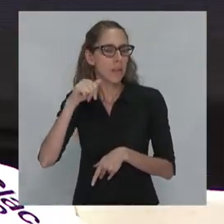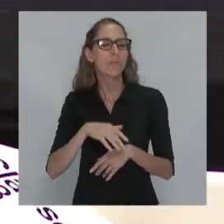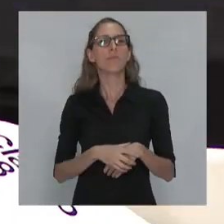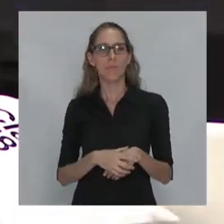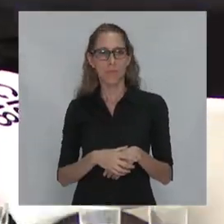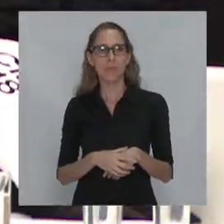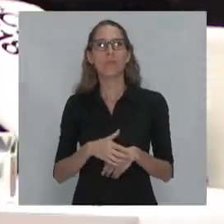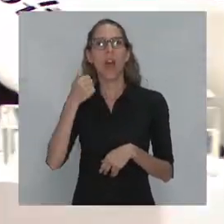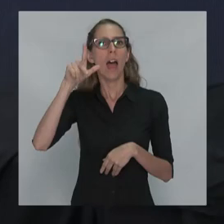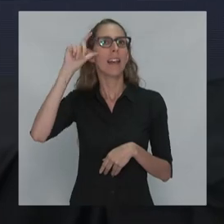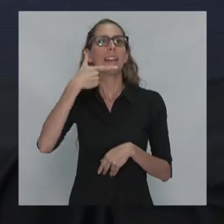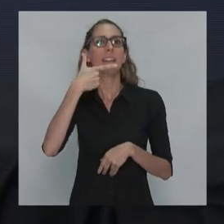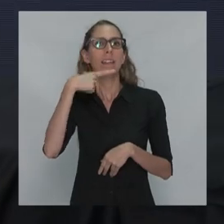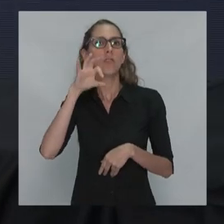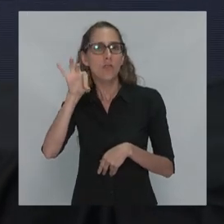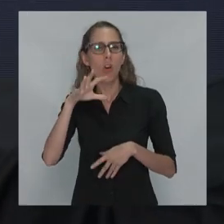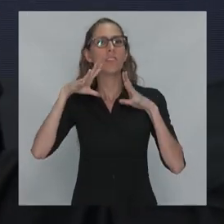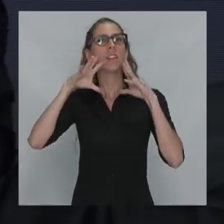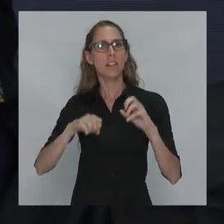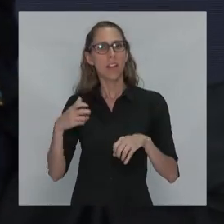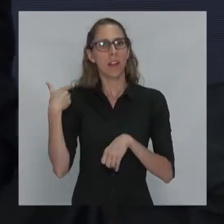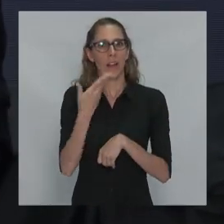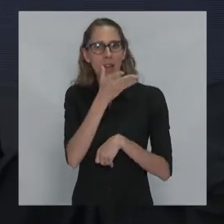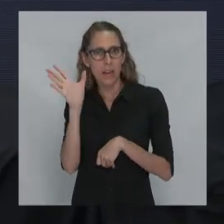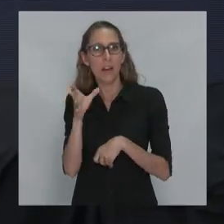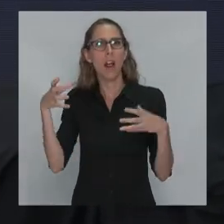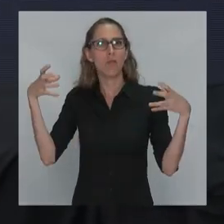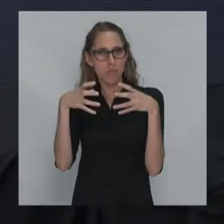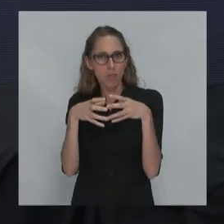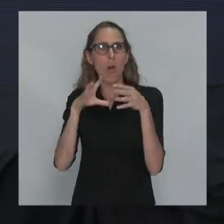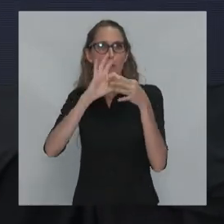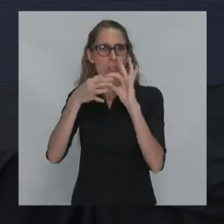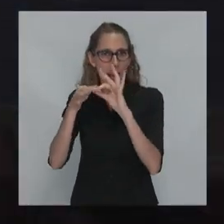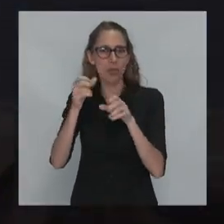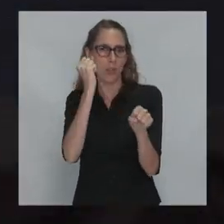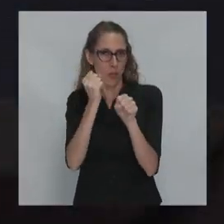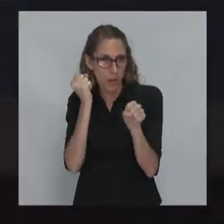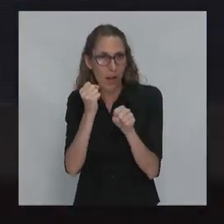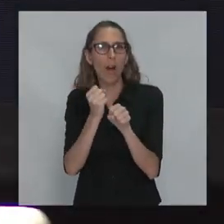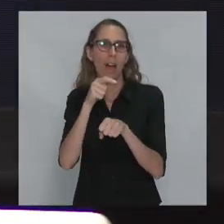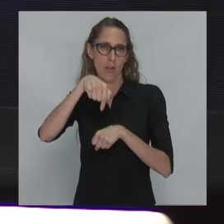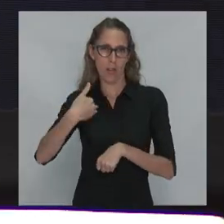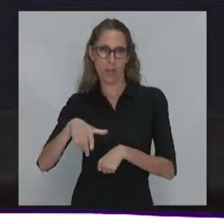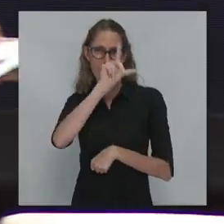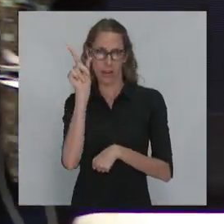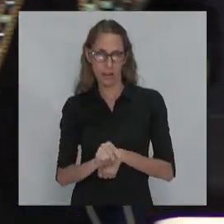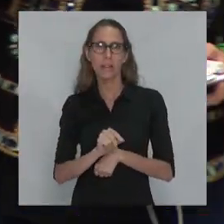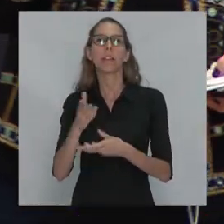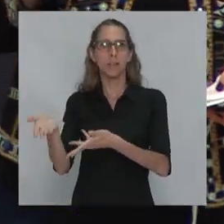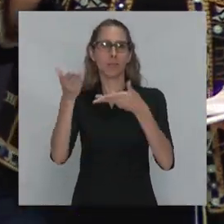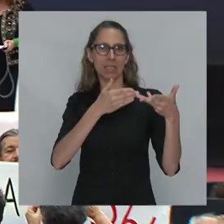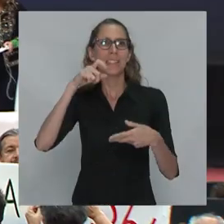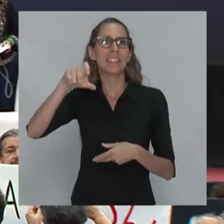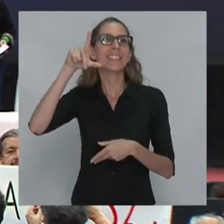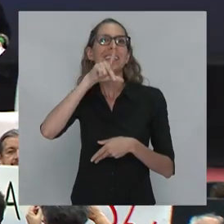Y a Sonia Alesso, secretaria general de la Confederación de los Trabajadores de la República Argentina, la